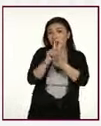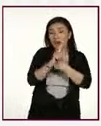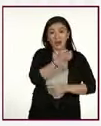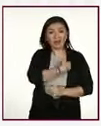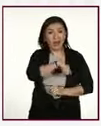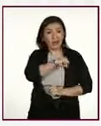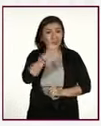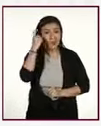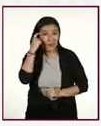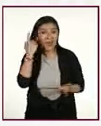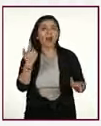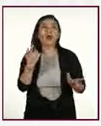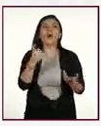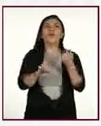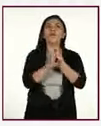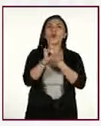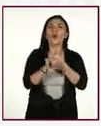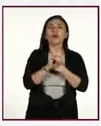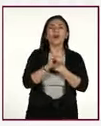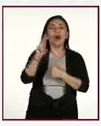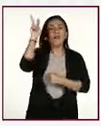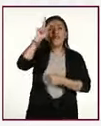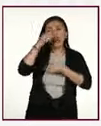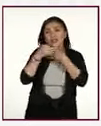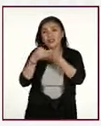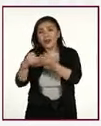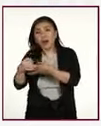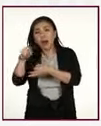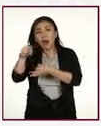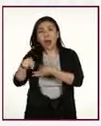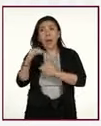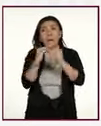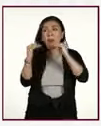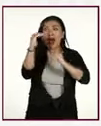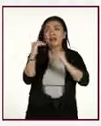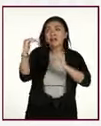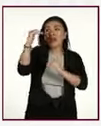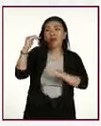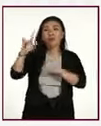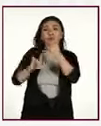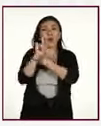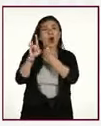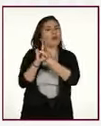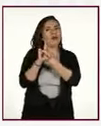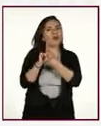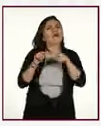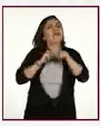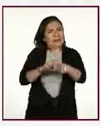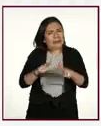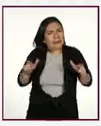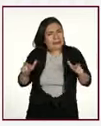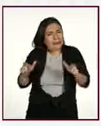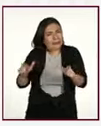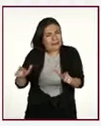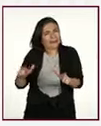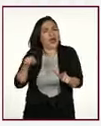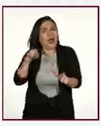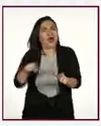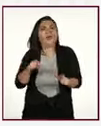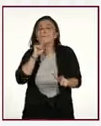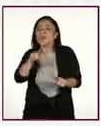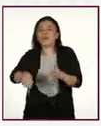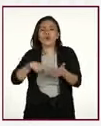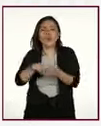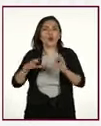a que los problemas de salud de consumo de sustancias no escalen, sino se contengan y se sostengan, ¿no? En la comunidad.